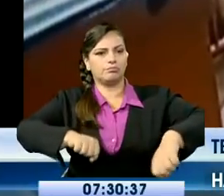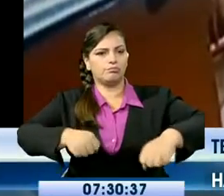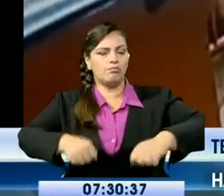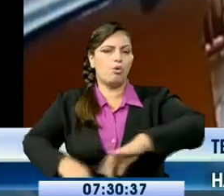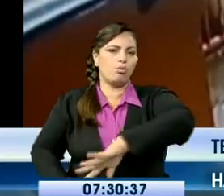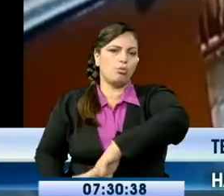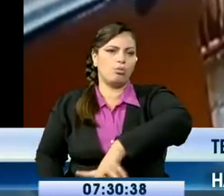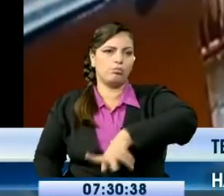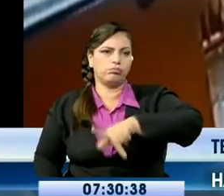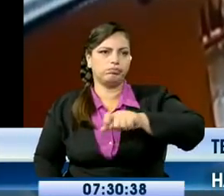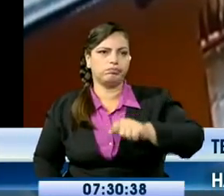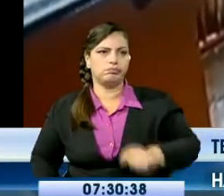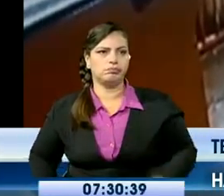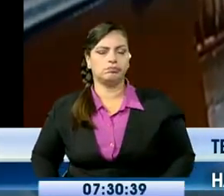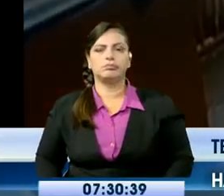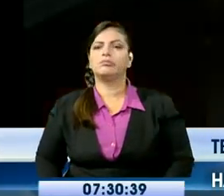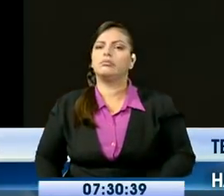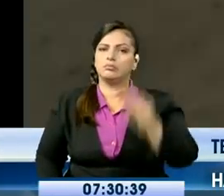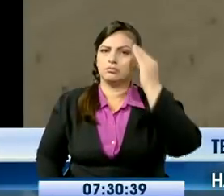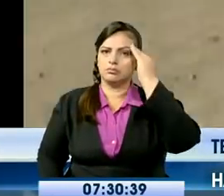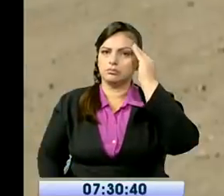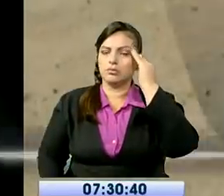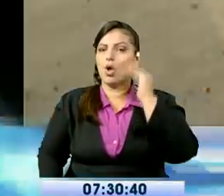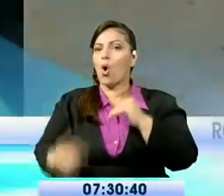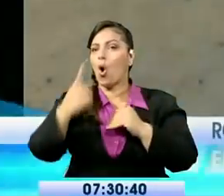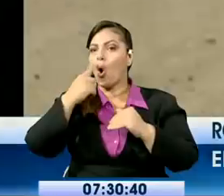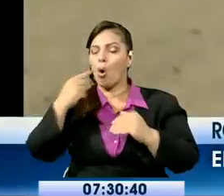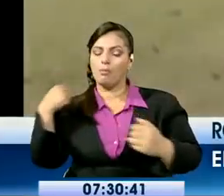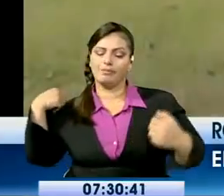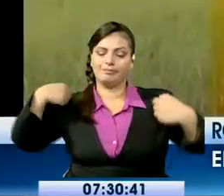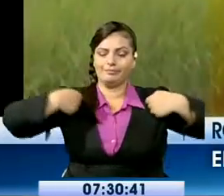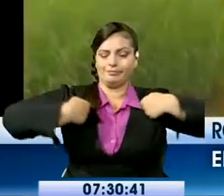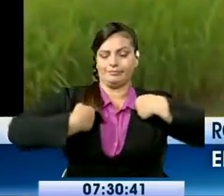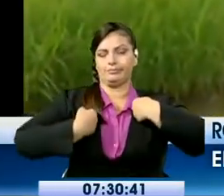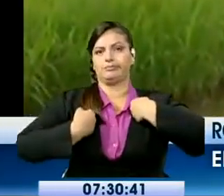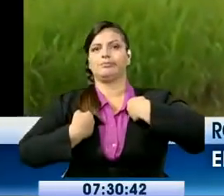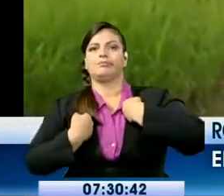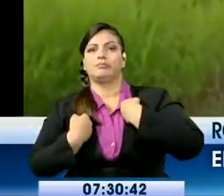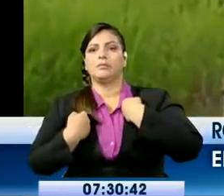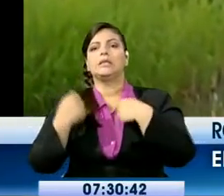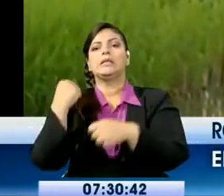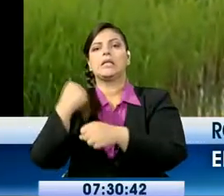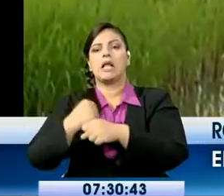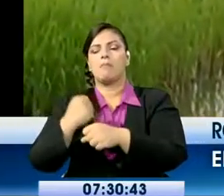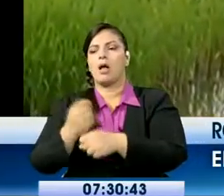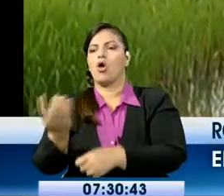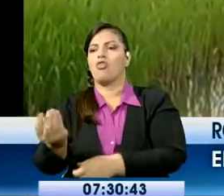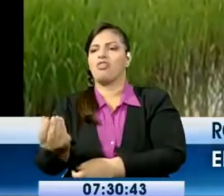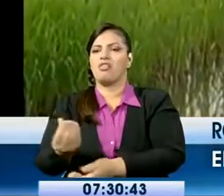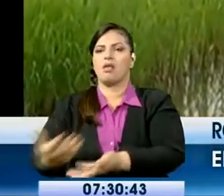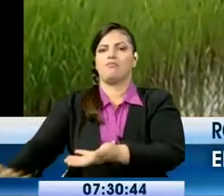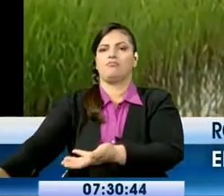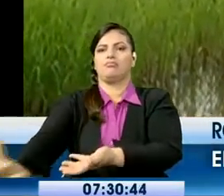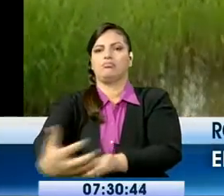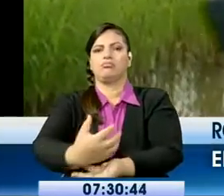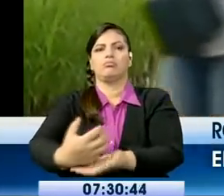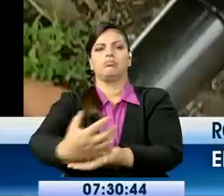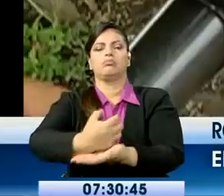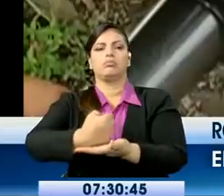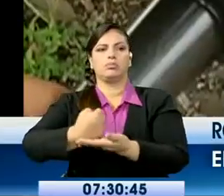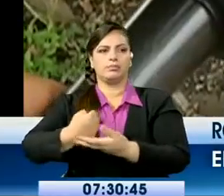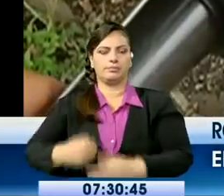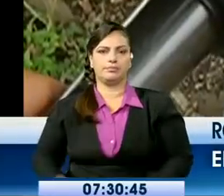y se le han llevado la moto y el bolso que cargaba. Sino que ya lo han venido siguiendo, lo han venido cazando, como quien